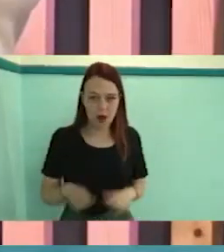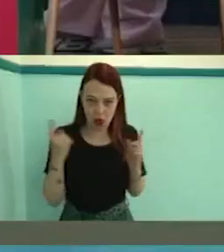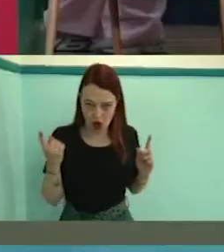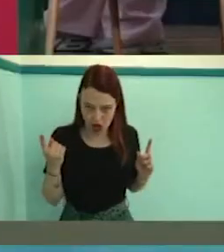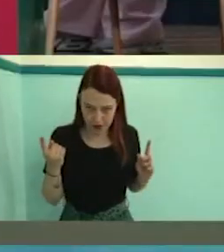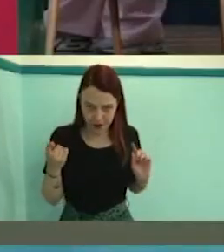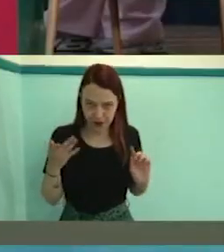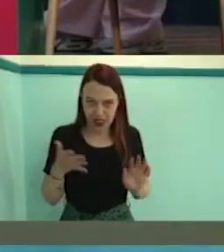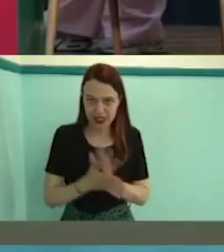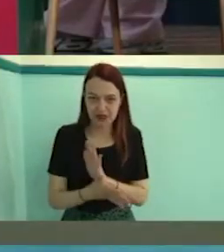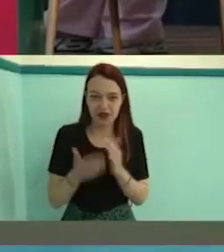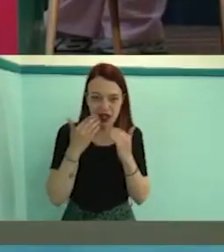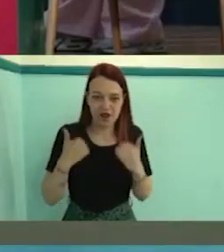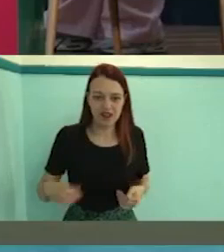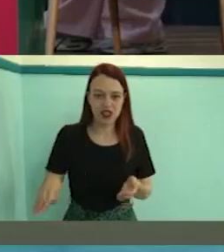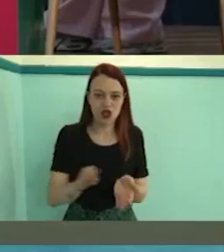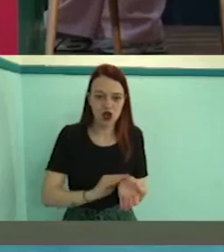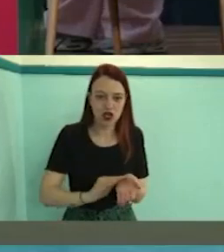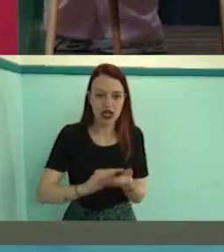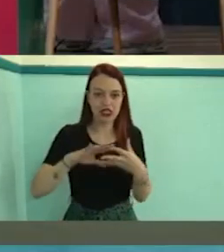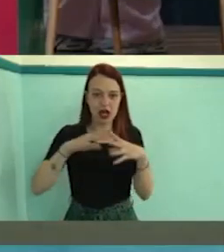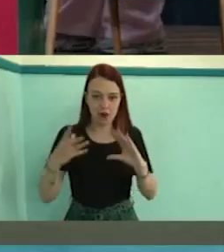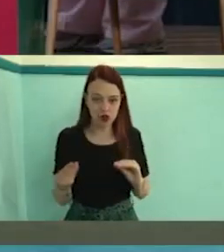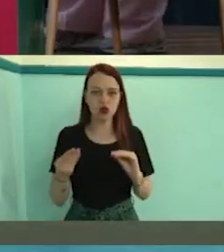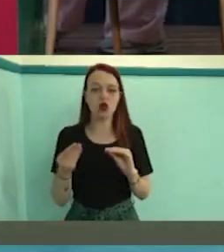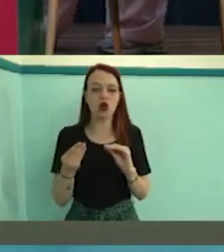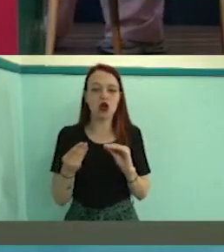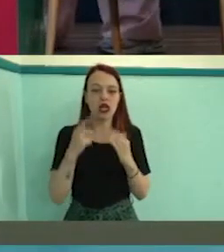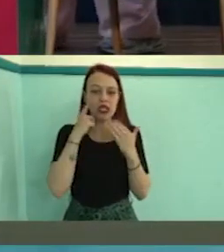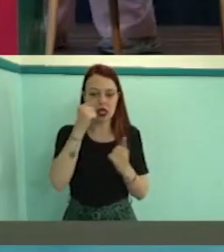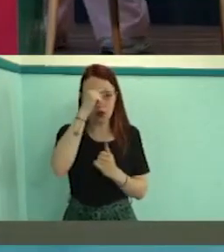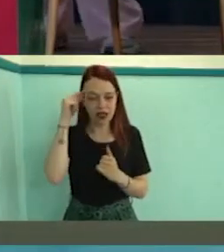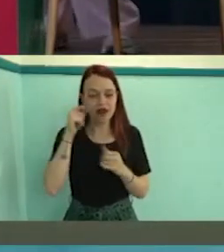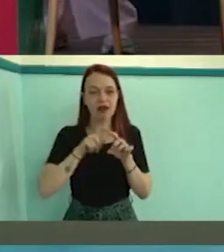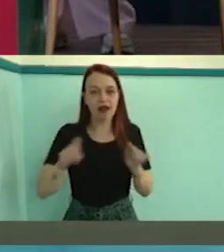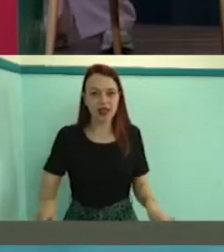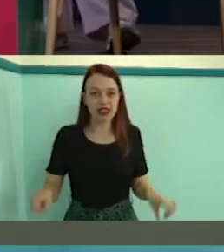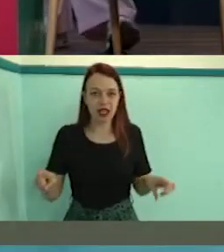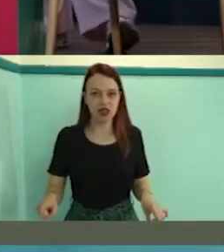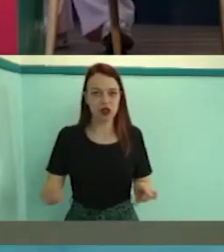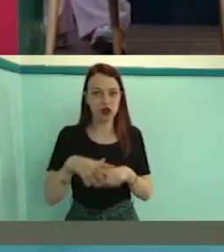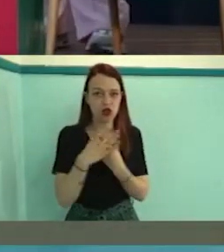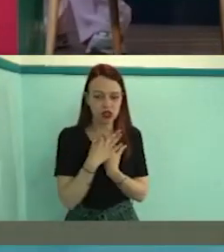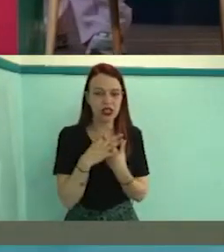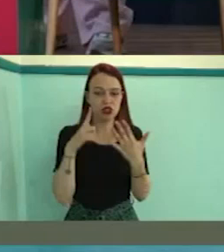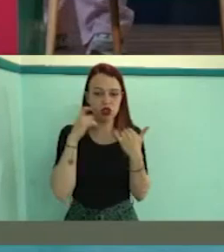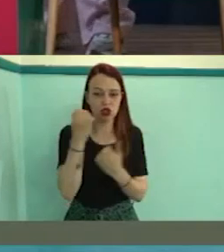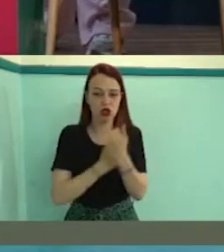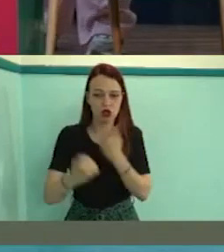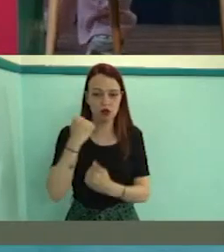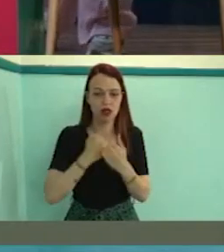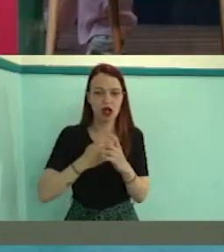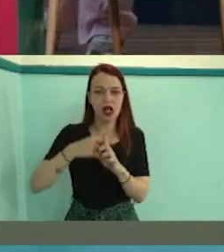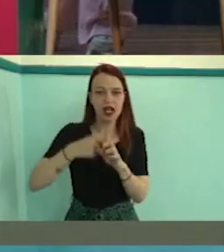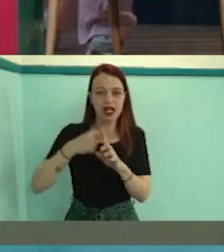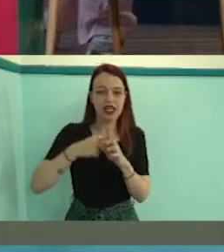mide apariencia Física Pero ni grasa ni músculo ni Salud Mental ni descanso ni contexto socioeconómico ni tus niveles de tres